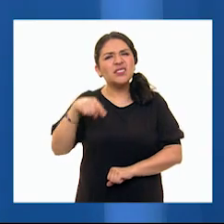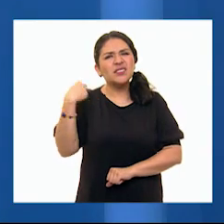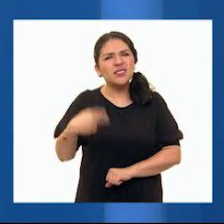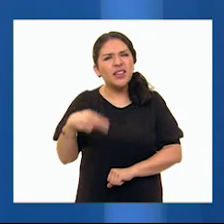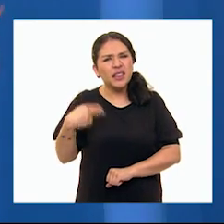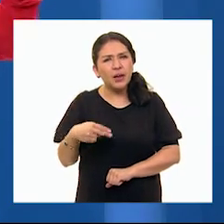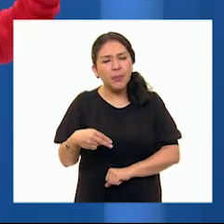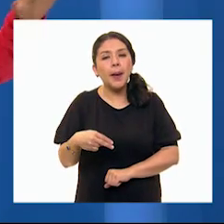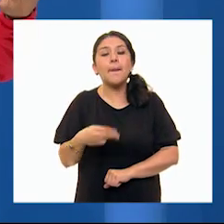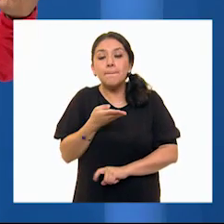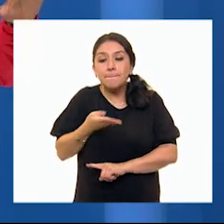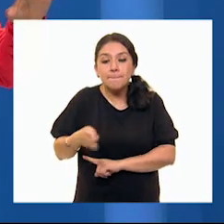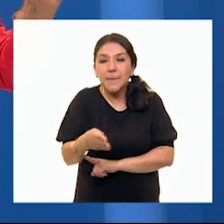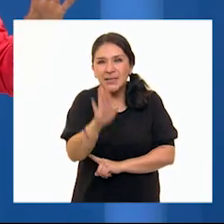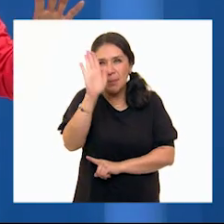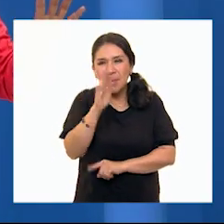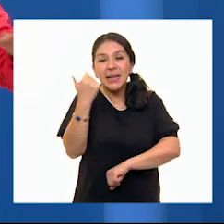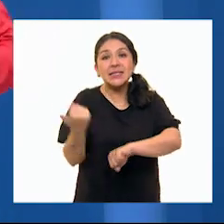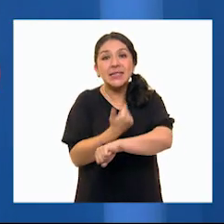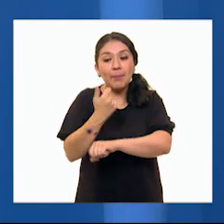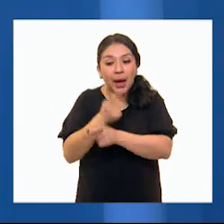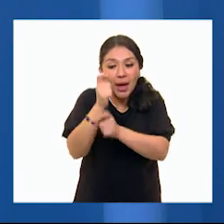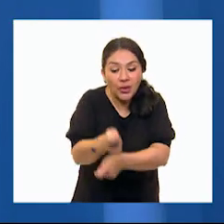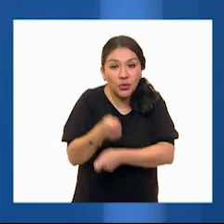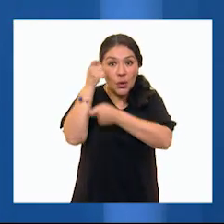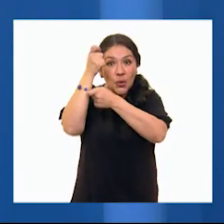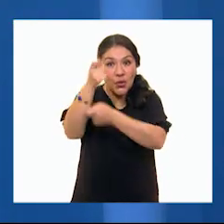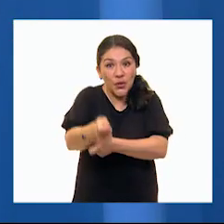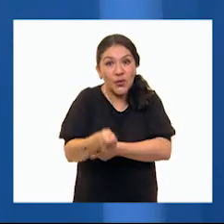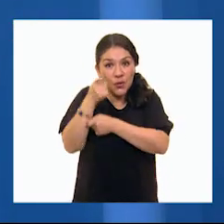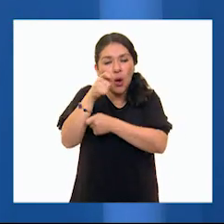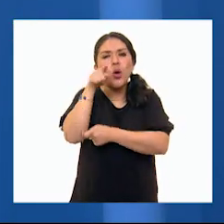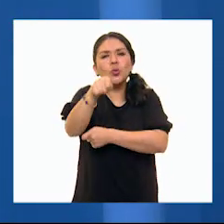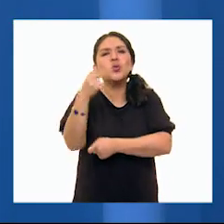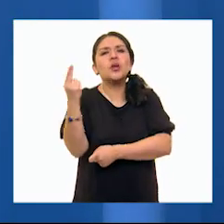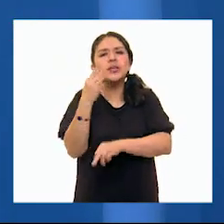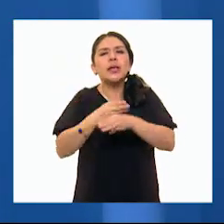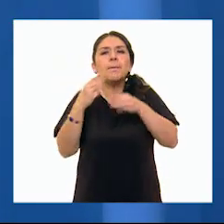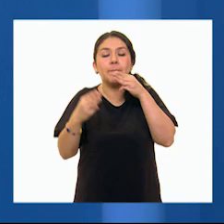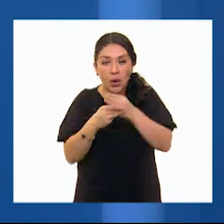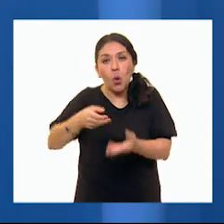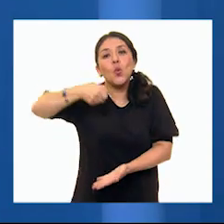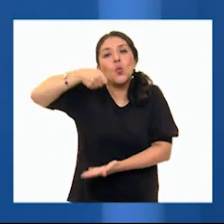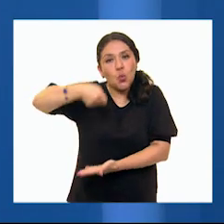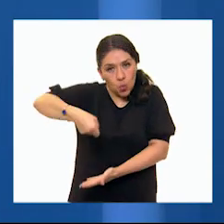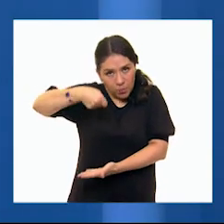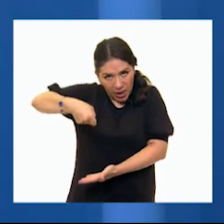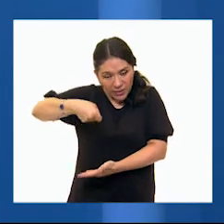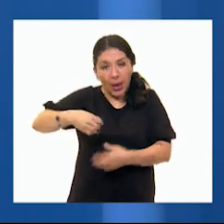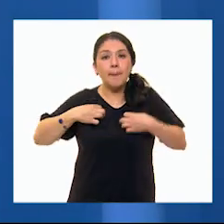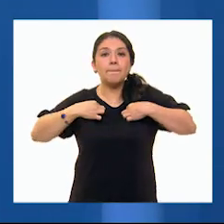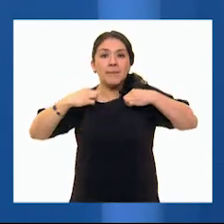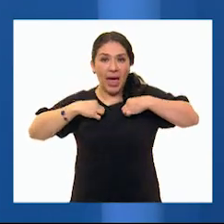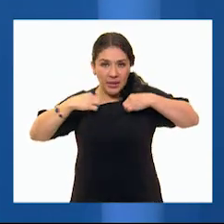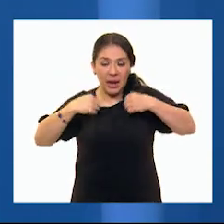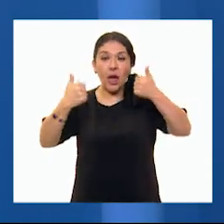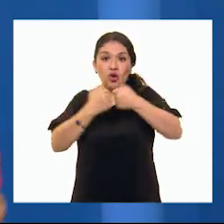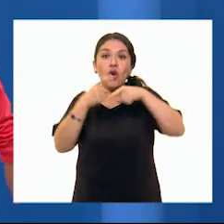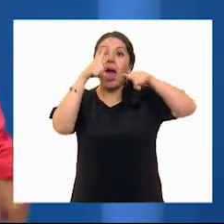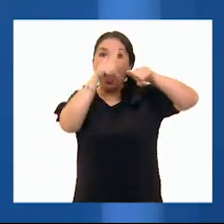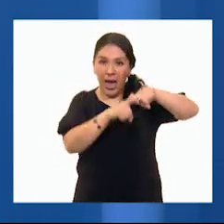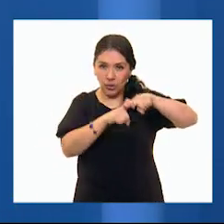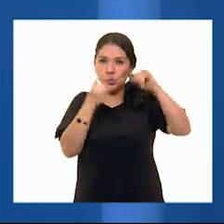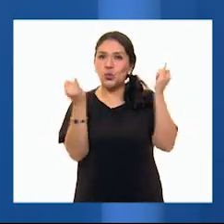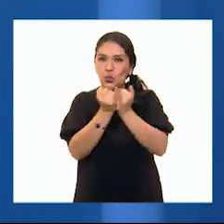la pesca de zapatos. Sí, ¿cómo es? Y para este vas a necesitar la cubeta, la playera con un gancho.